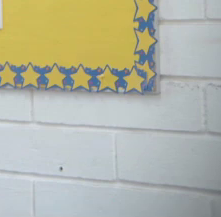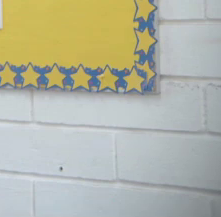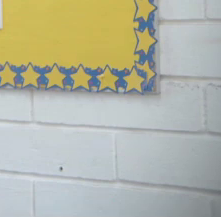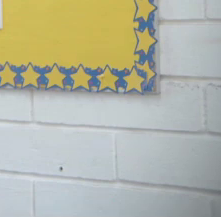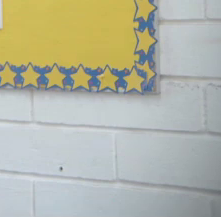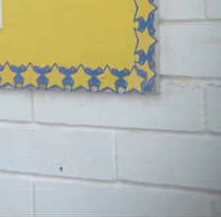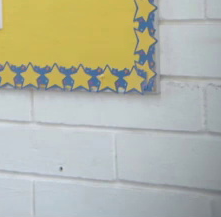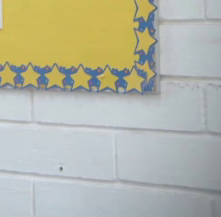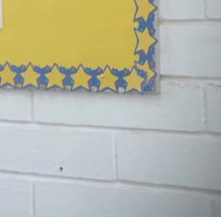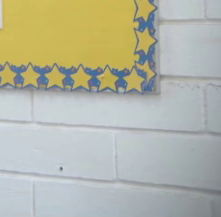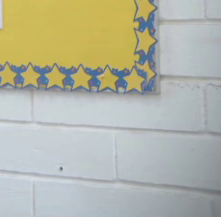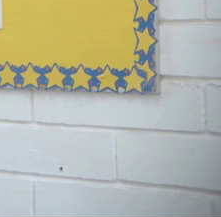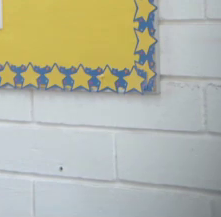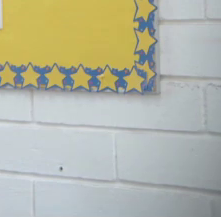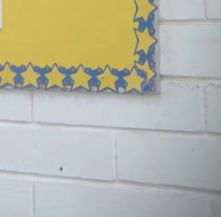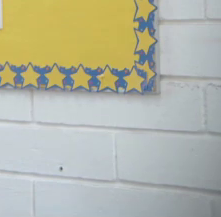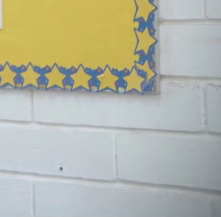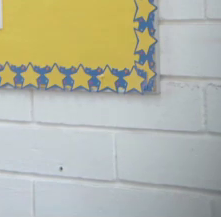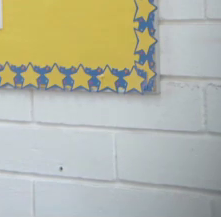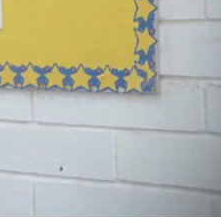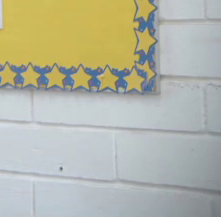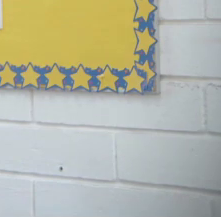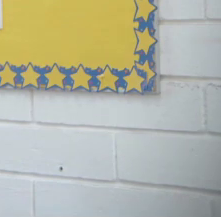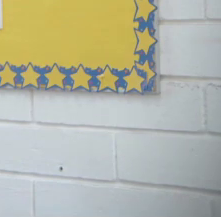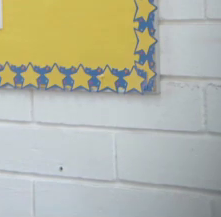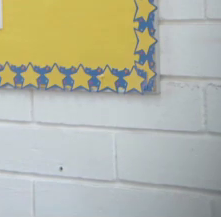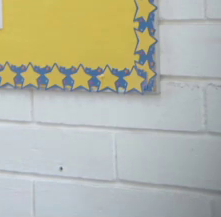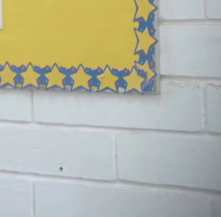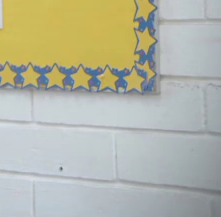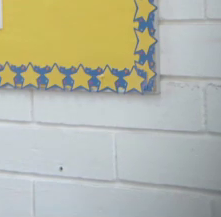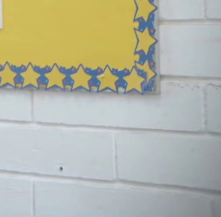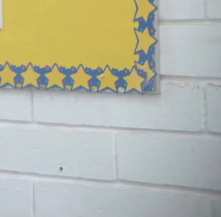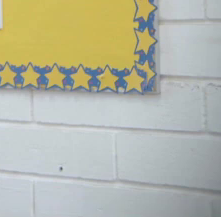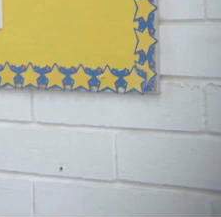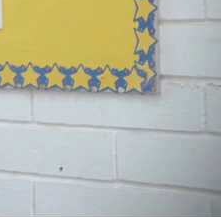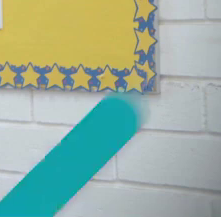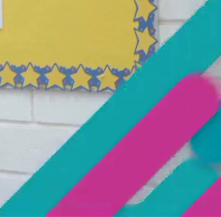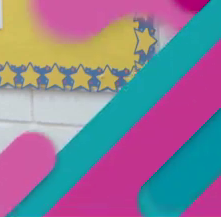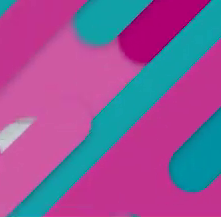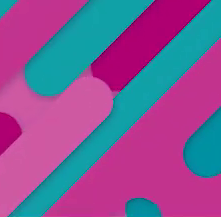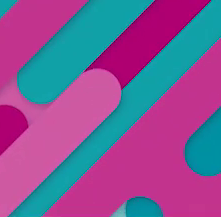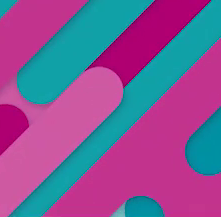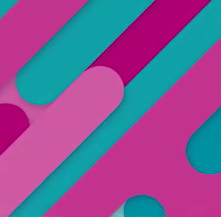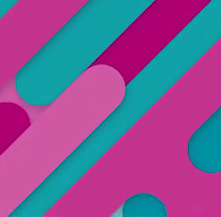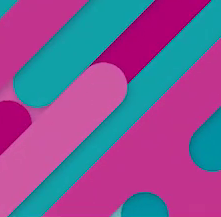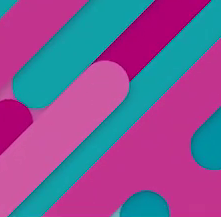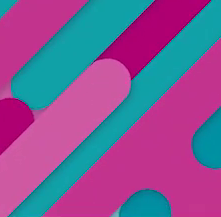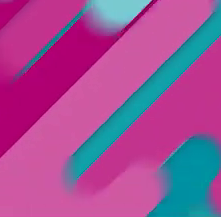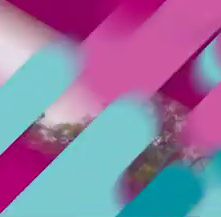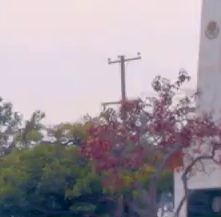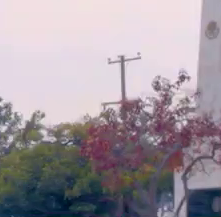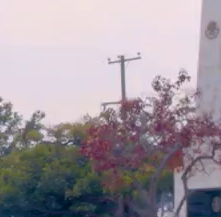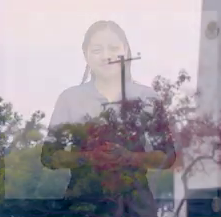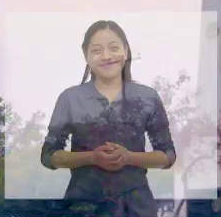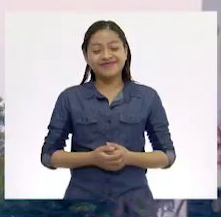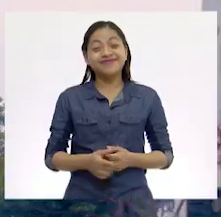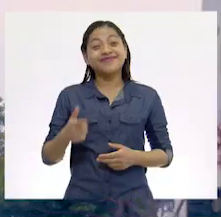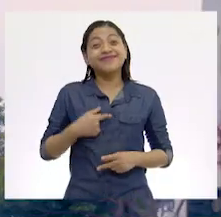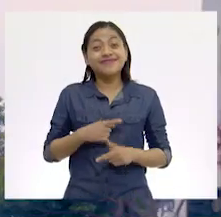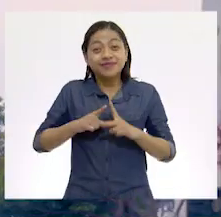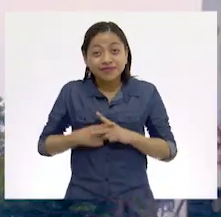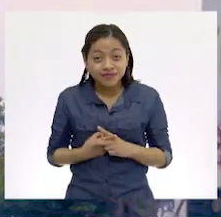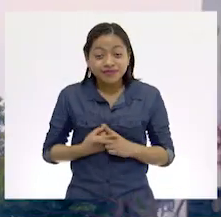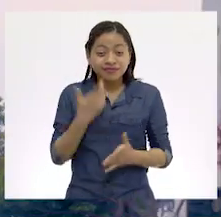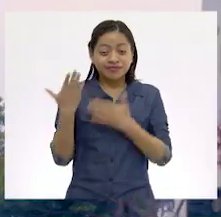15 años. En la escuela yo estoy en secundaria, primer grado. Al principio era